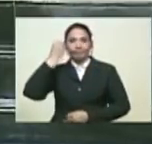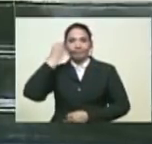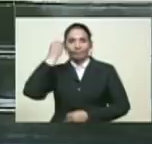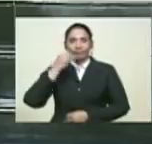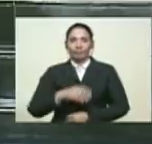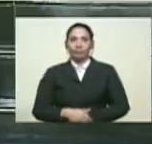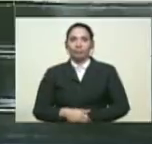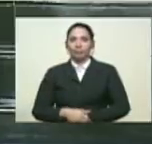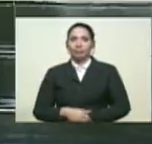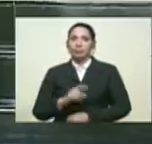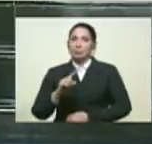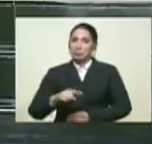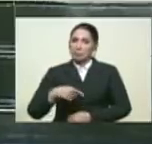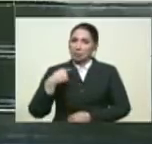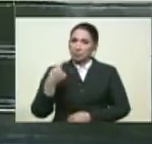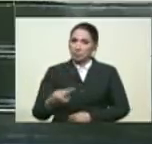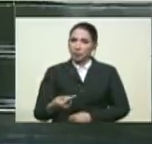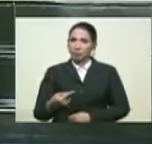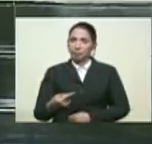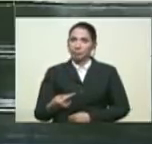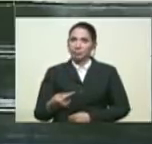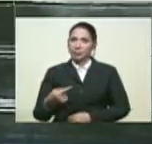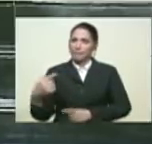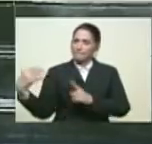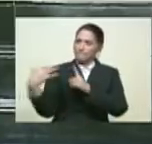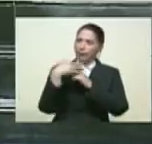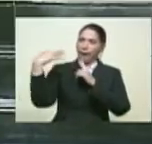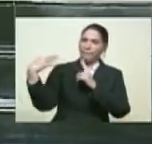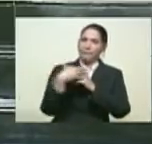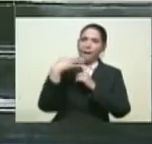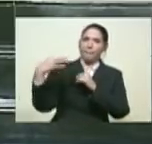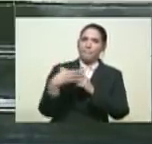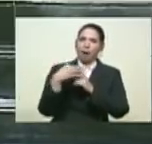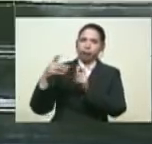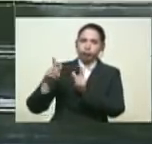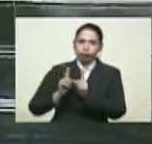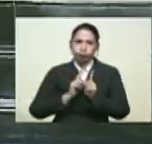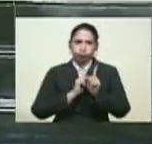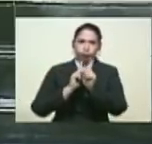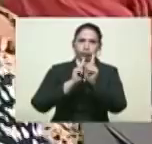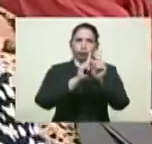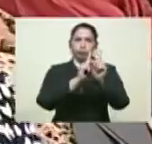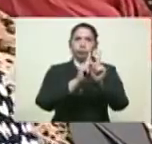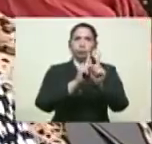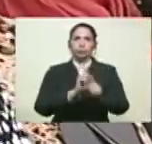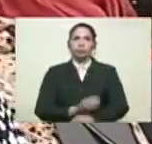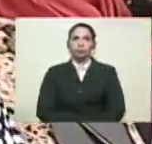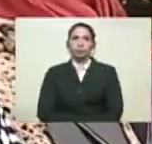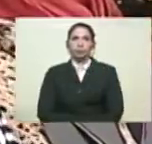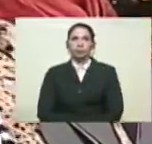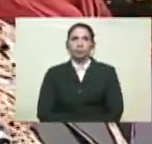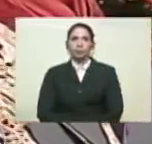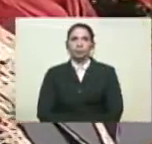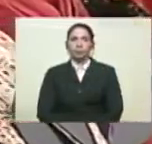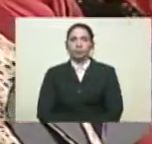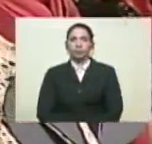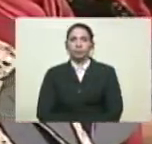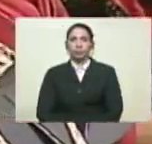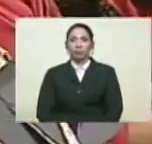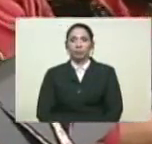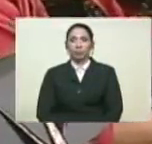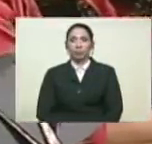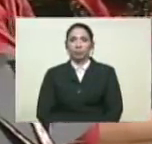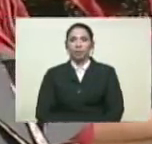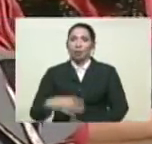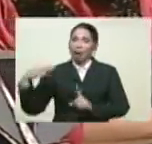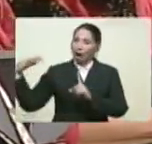Luego de haber sido sometida a 1000 ataques y acosos, y darle, cada ataque nos hace